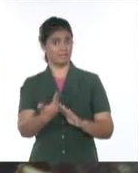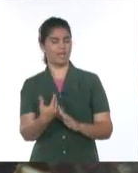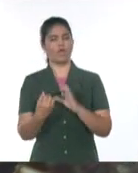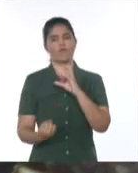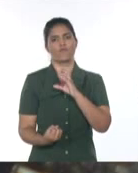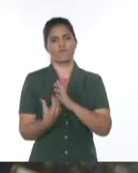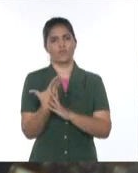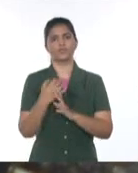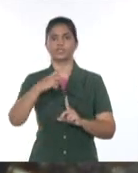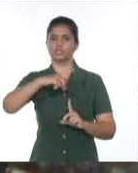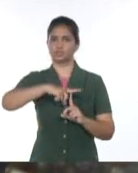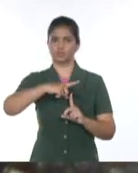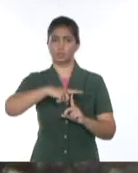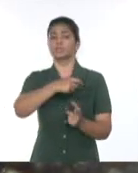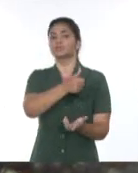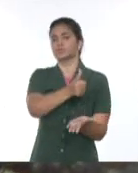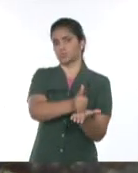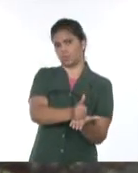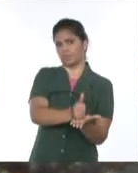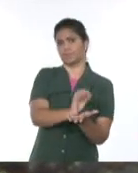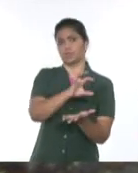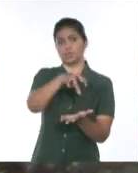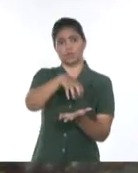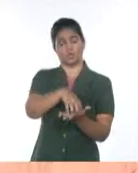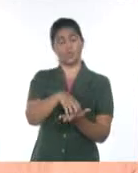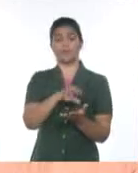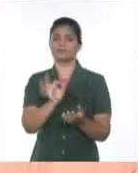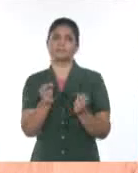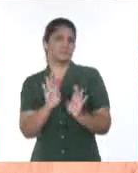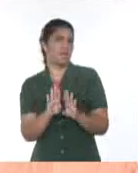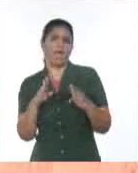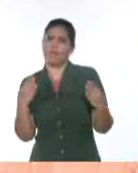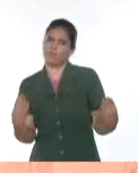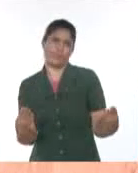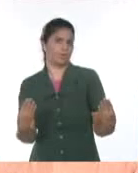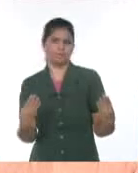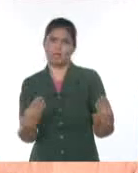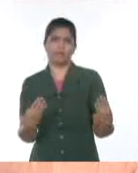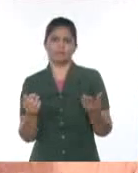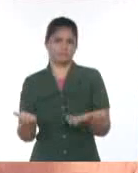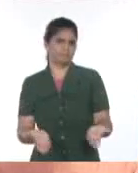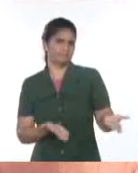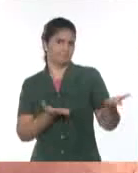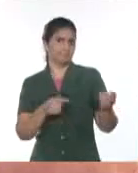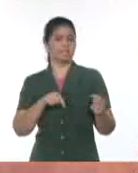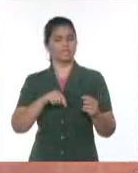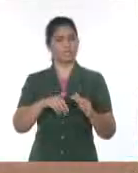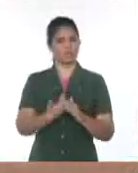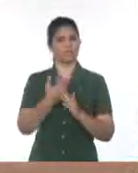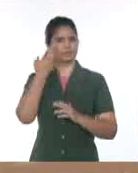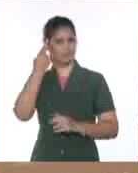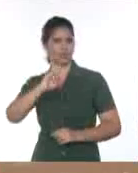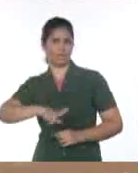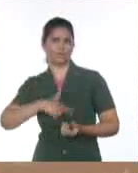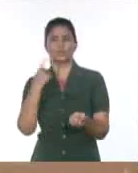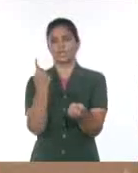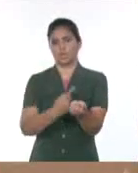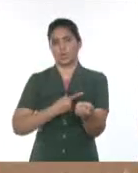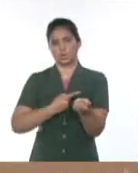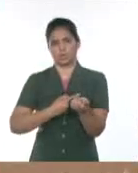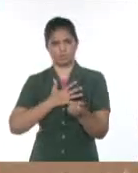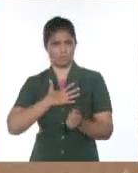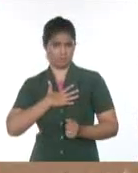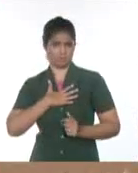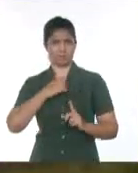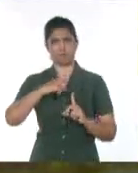ciudad de Las Tunas, una urbe de puertas abiertas que por estos días reverencia su cultura y su tradición. Desde Las